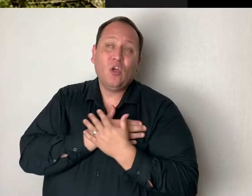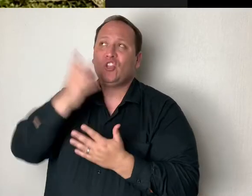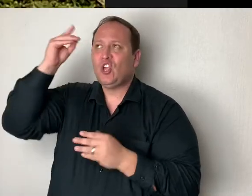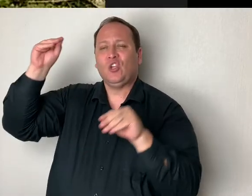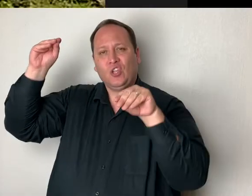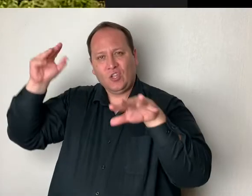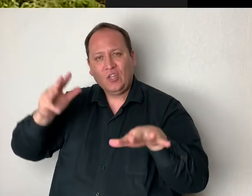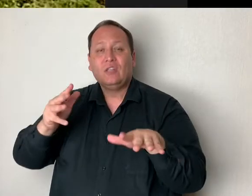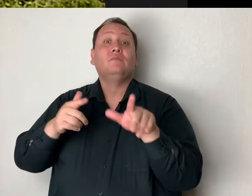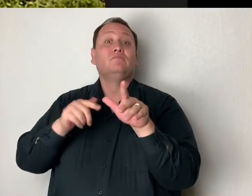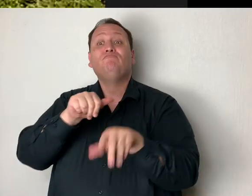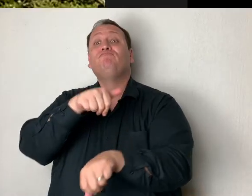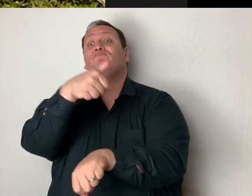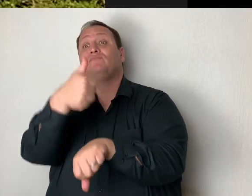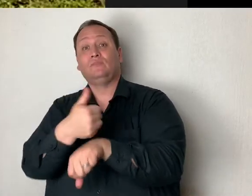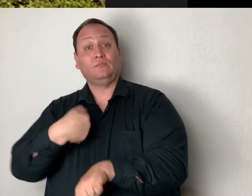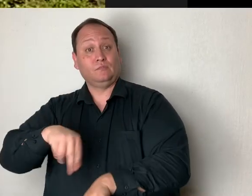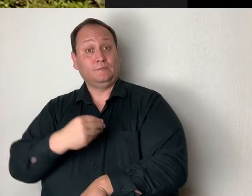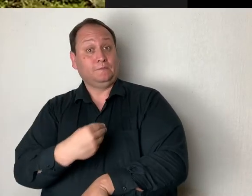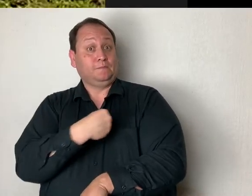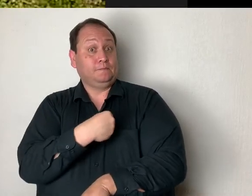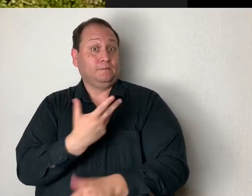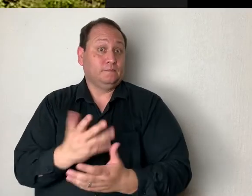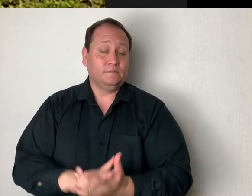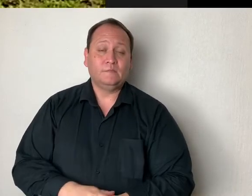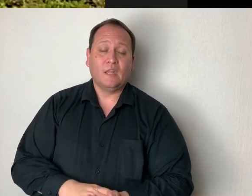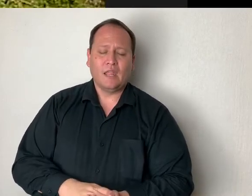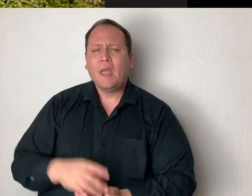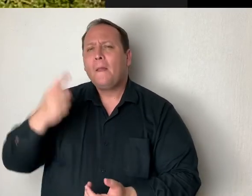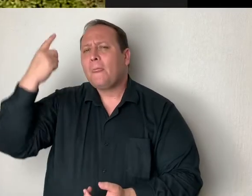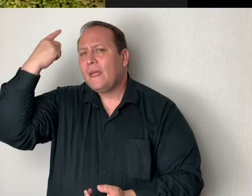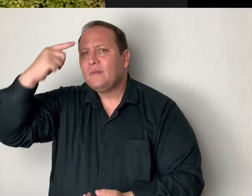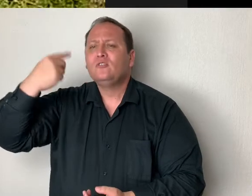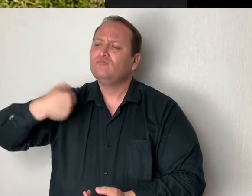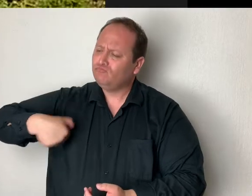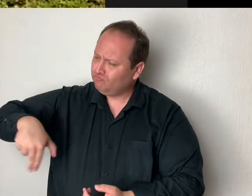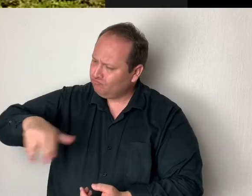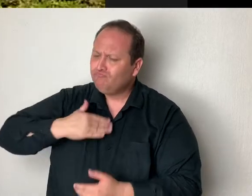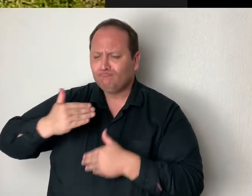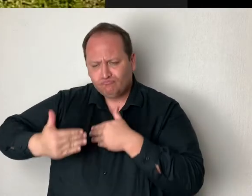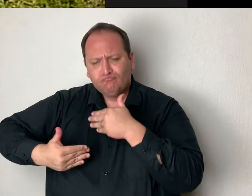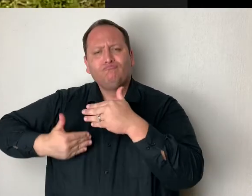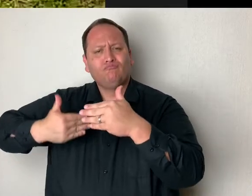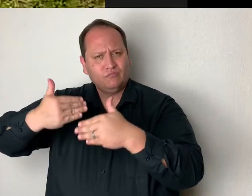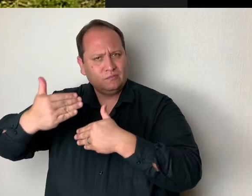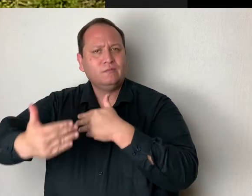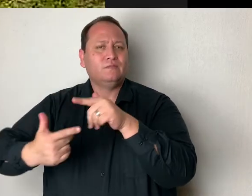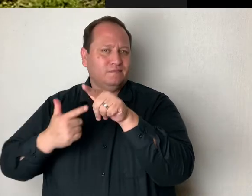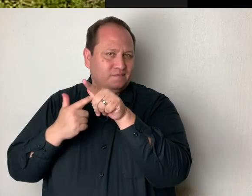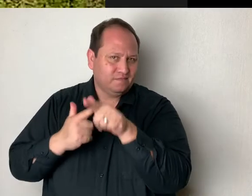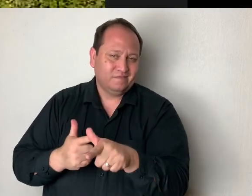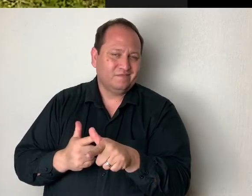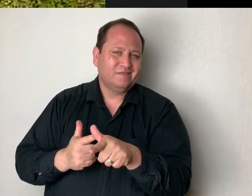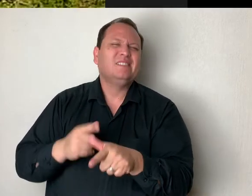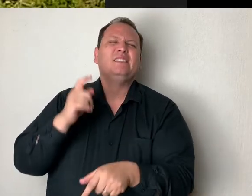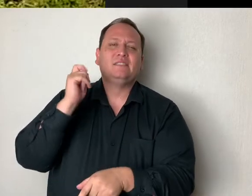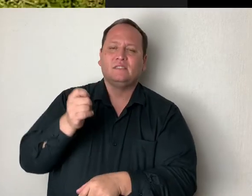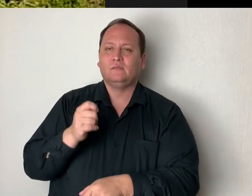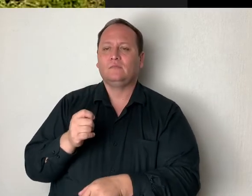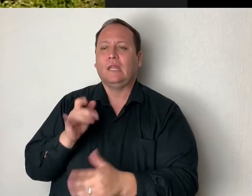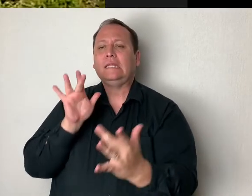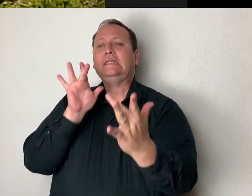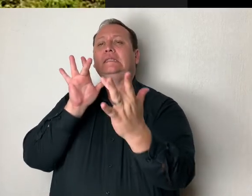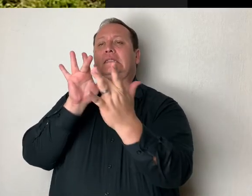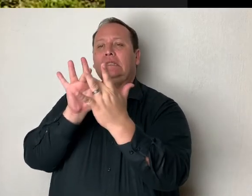en nosotros para poder seguir un proceso de no perder el contacto con nuestras